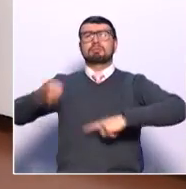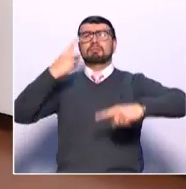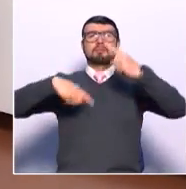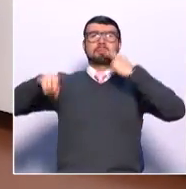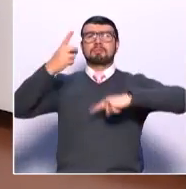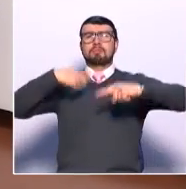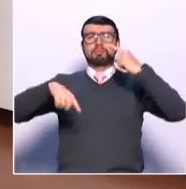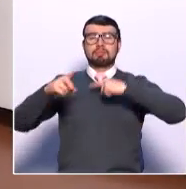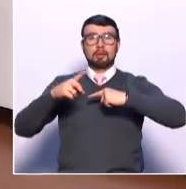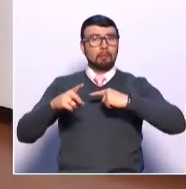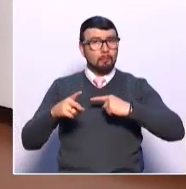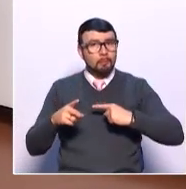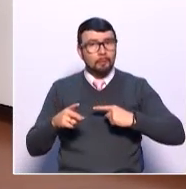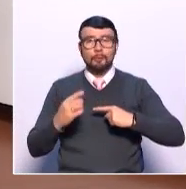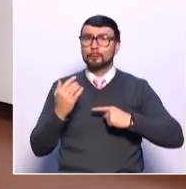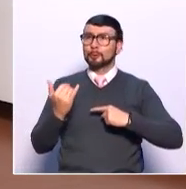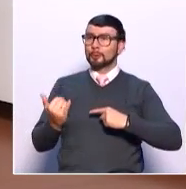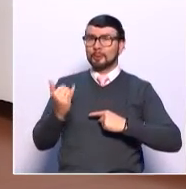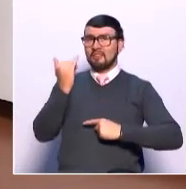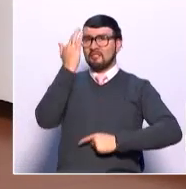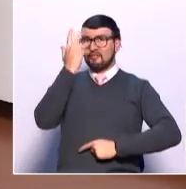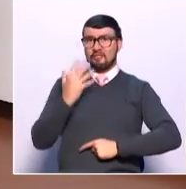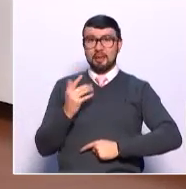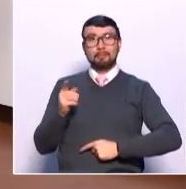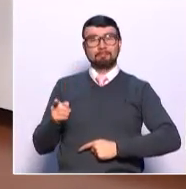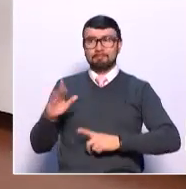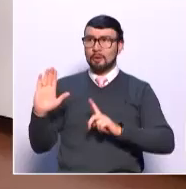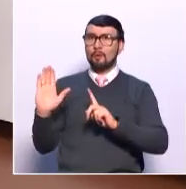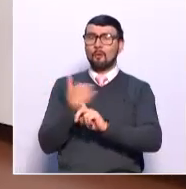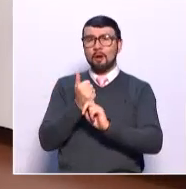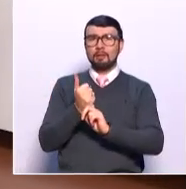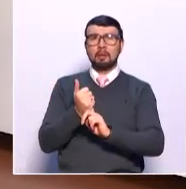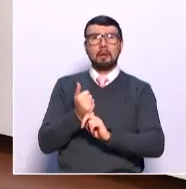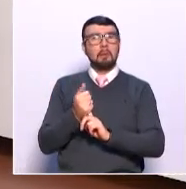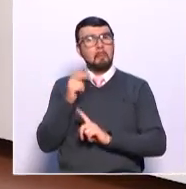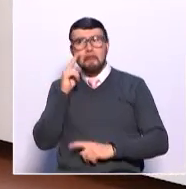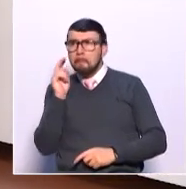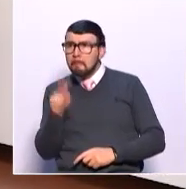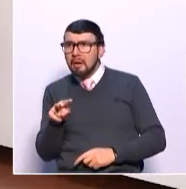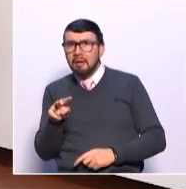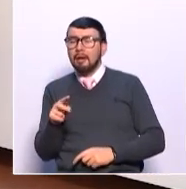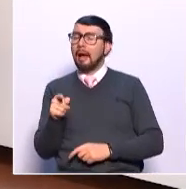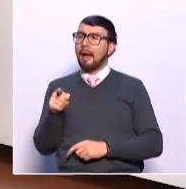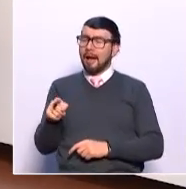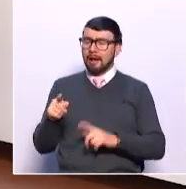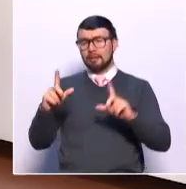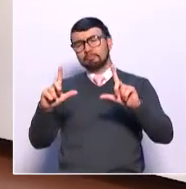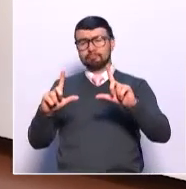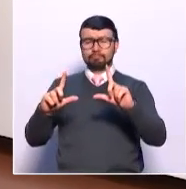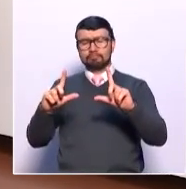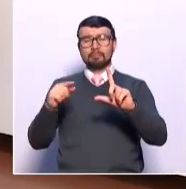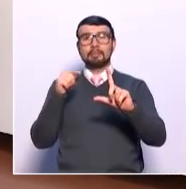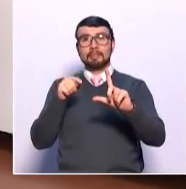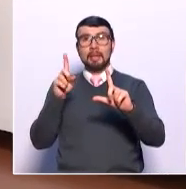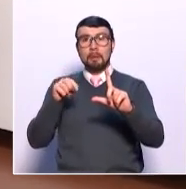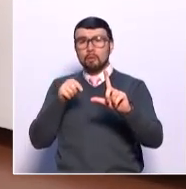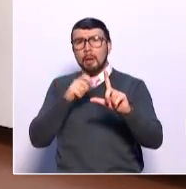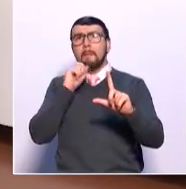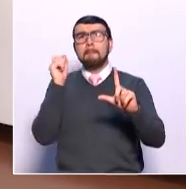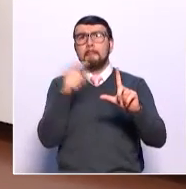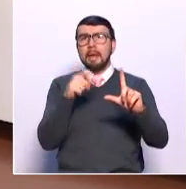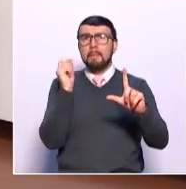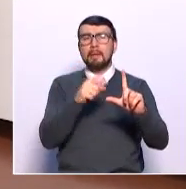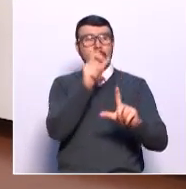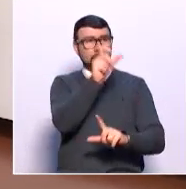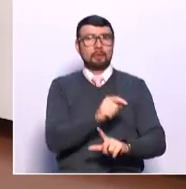de este mecanismo de esta red social ustedes no solamente vean el programa en directo sino que puedan enviar las preguntas que deseen hoy tema